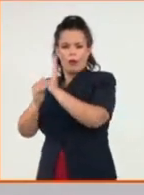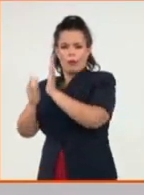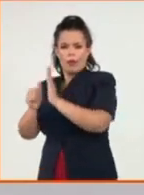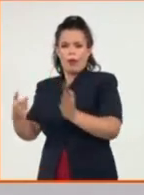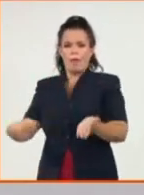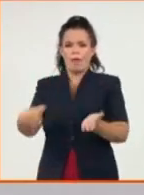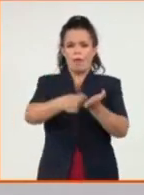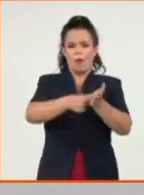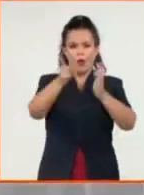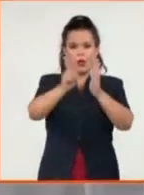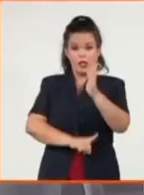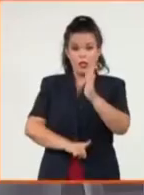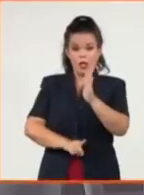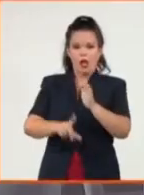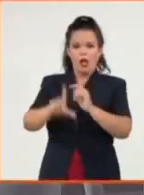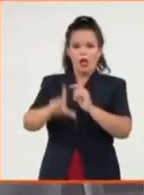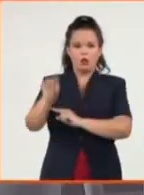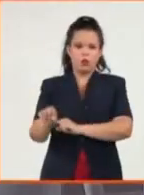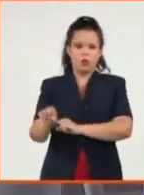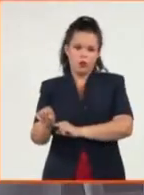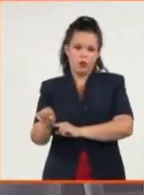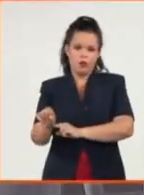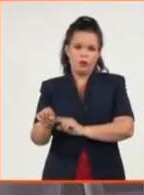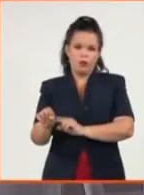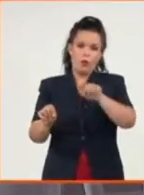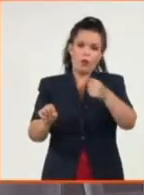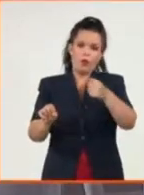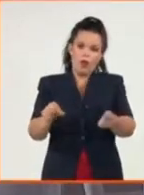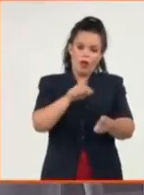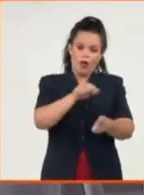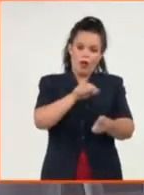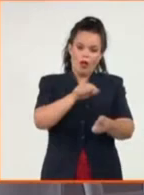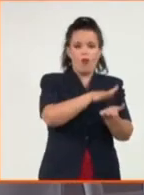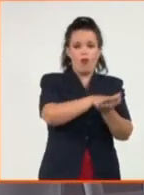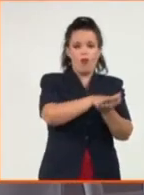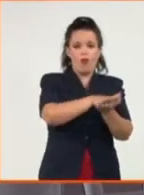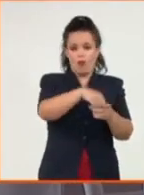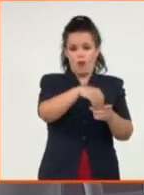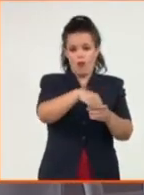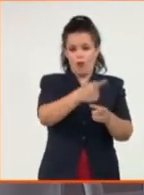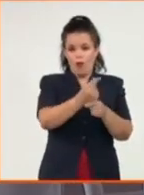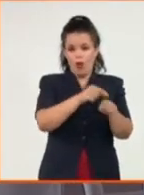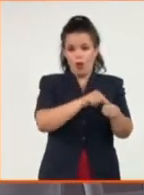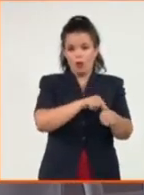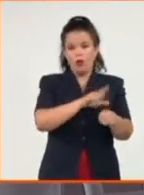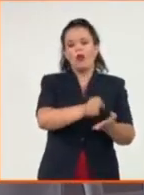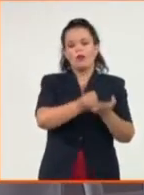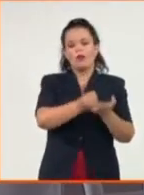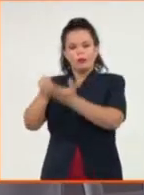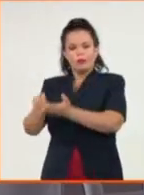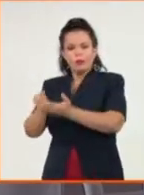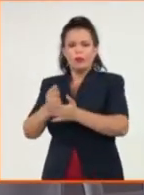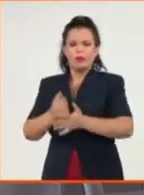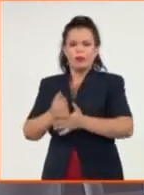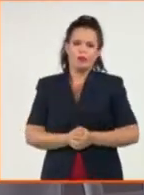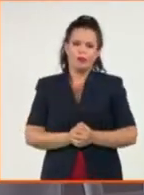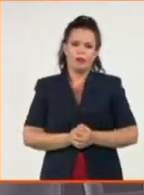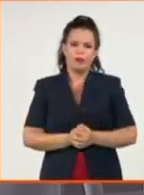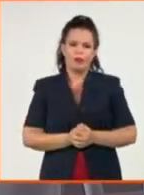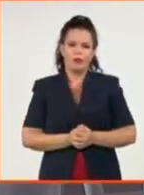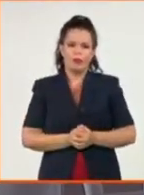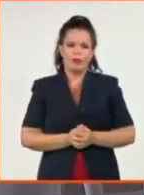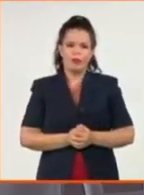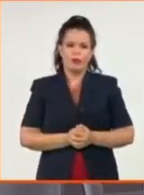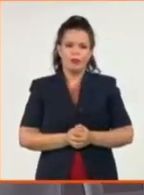en esta cuenta bueno la unne podrá seguir incrementando la instalación de parques solares fotovoltaicos en el país